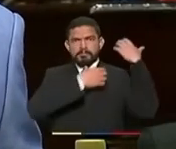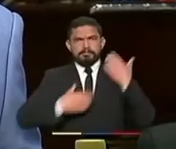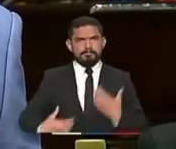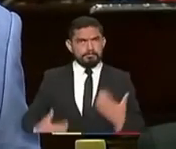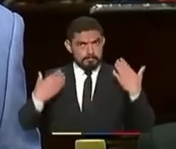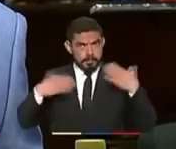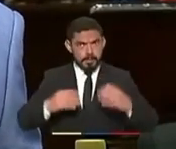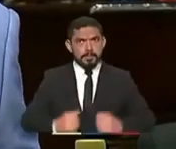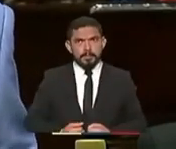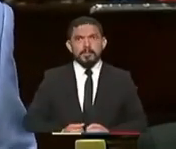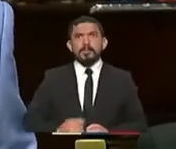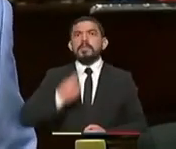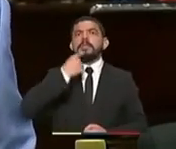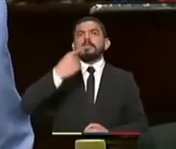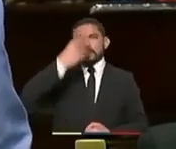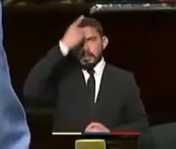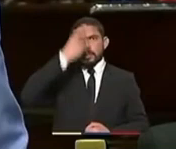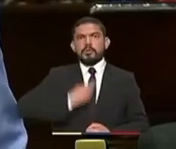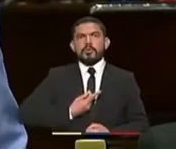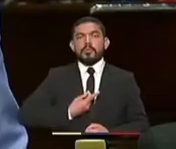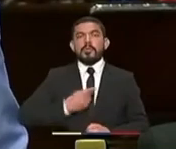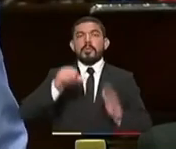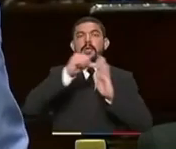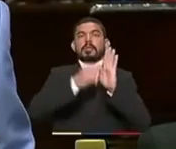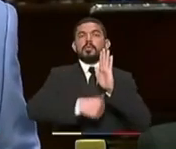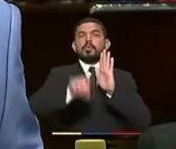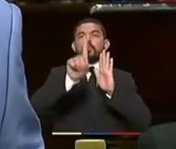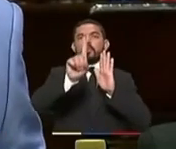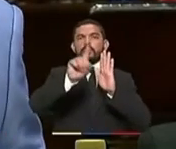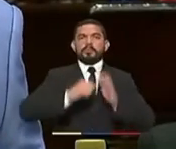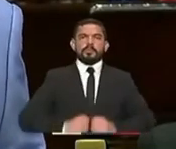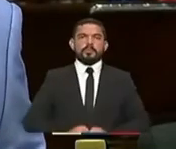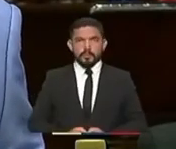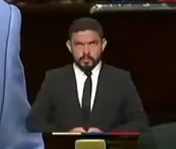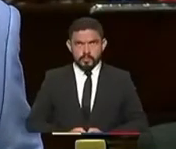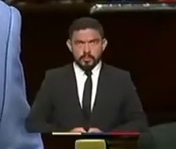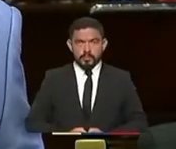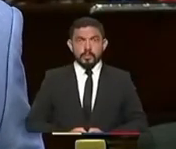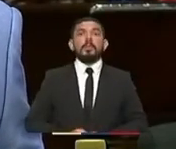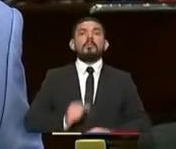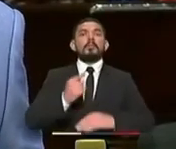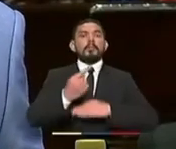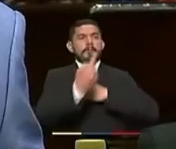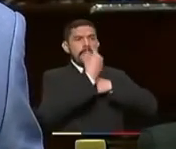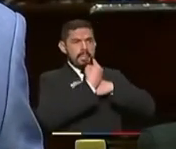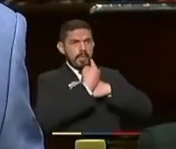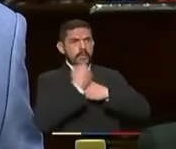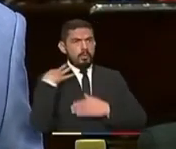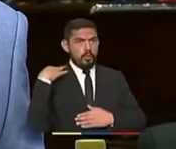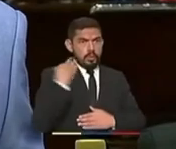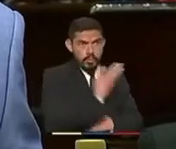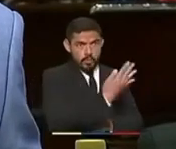posesionado, decreta. Artículo 1. Por mandato y voluntad soberana del